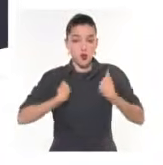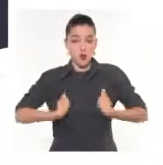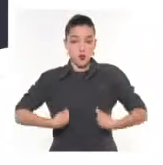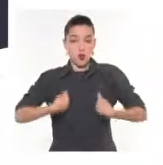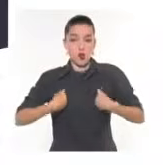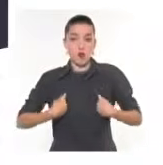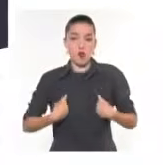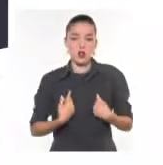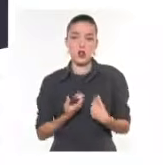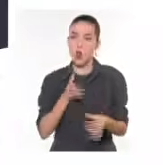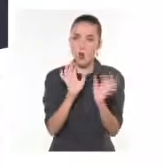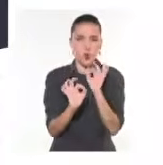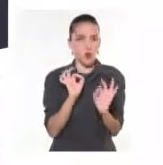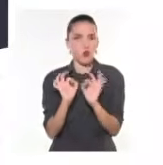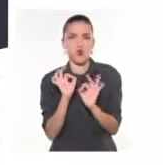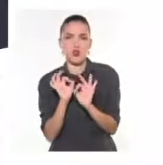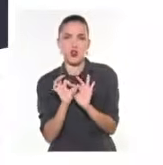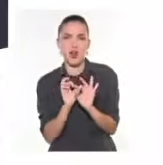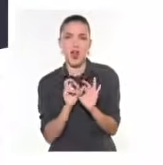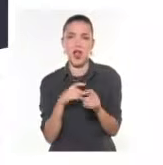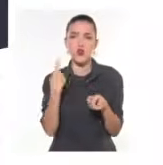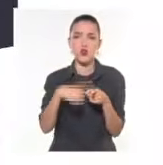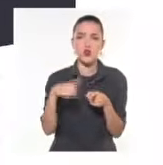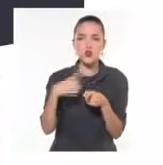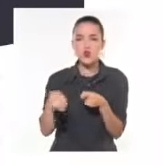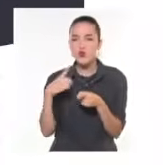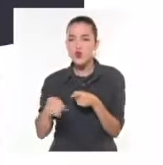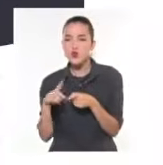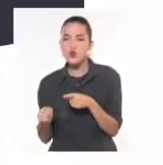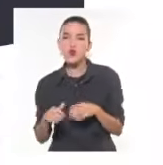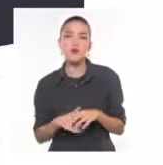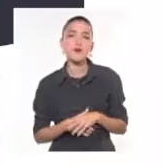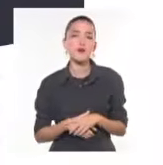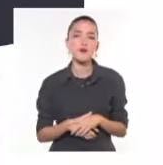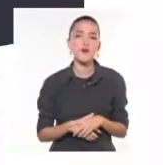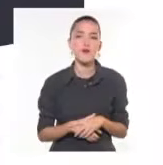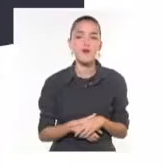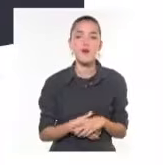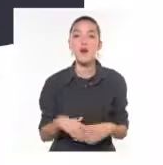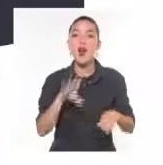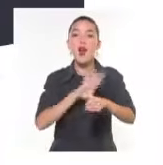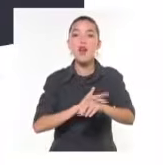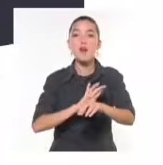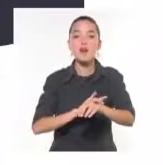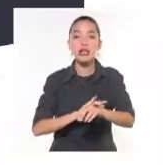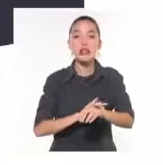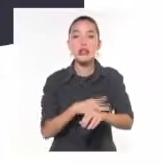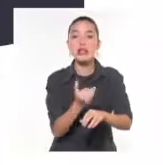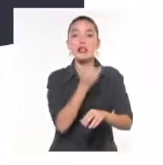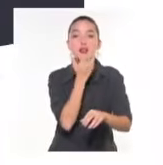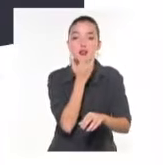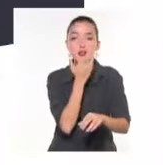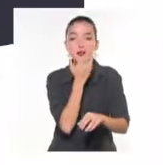nos protege de virus y bacterias, pero en las enfermedades autoinmunes este sistema se confunde y ataca por error a las